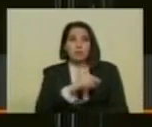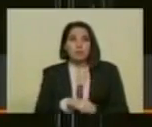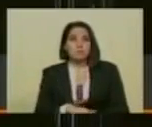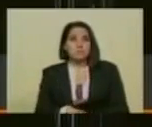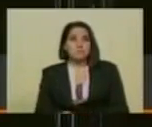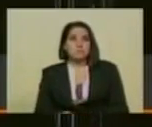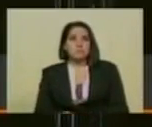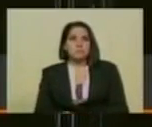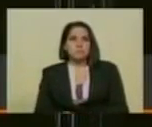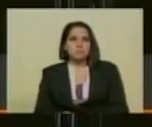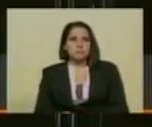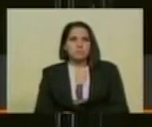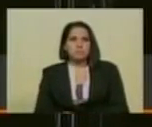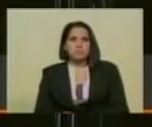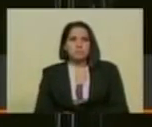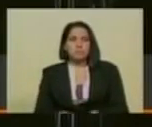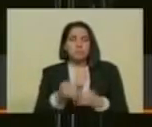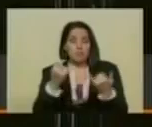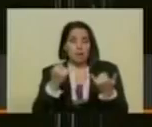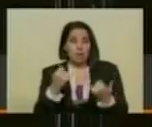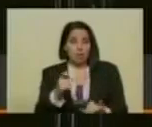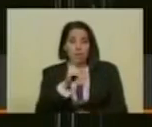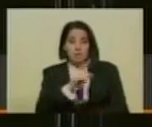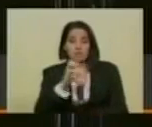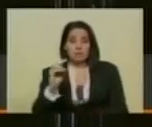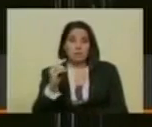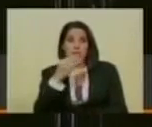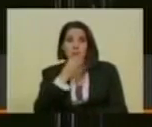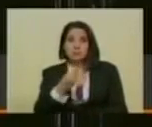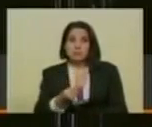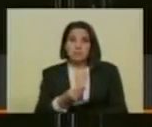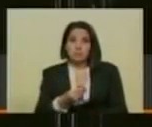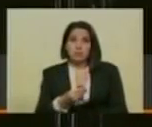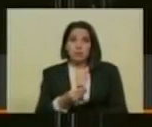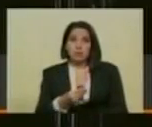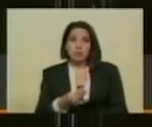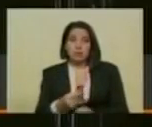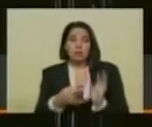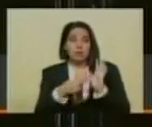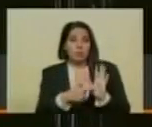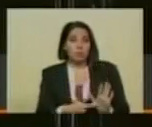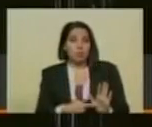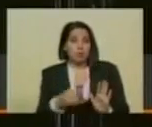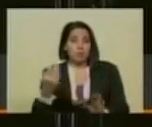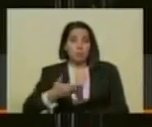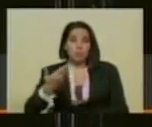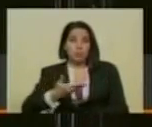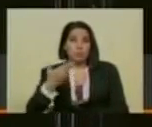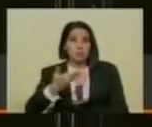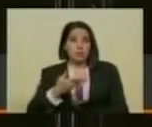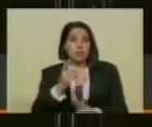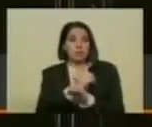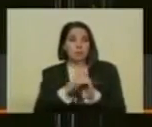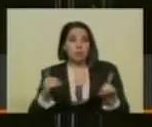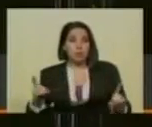y ahora el próximo 10 de diciembre, demuestra una vitalidad especial de nuestra